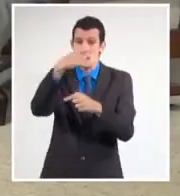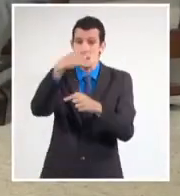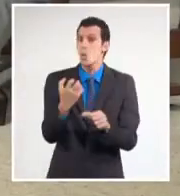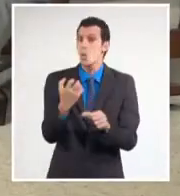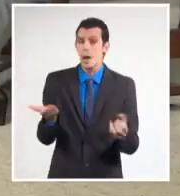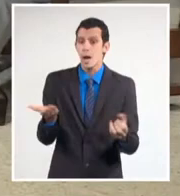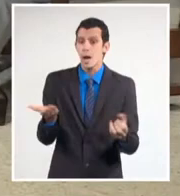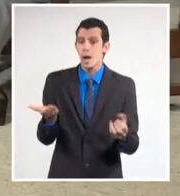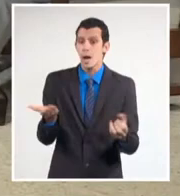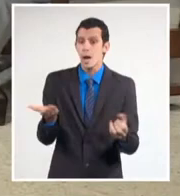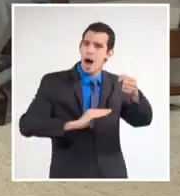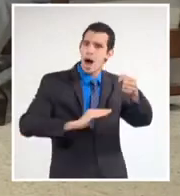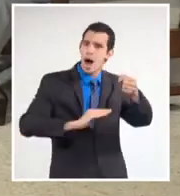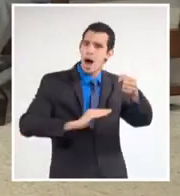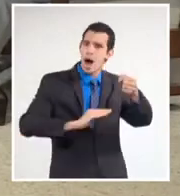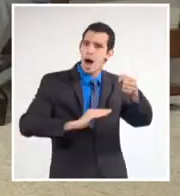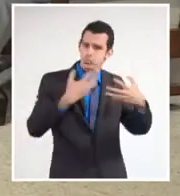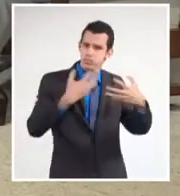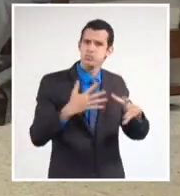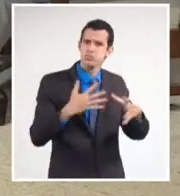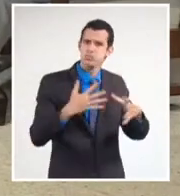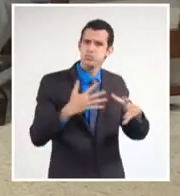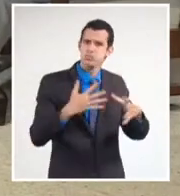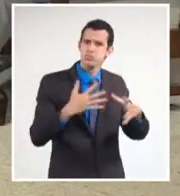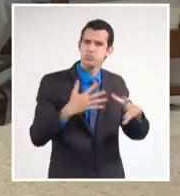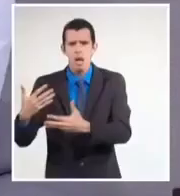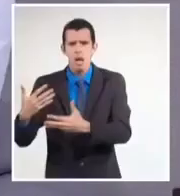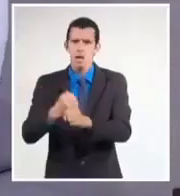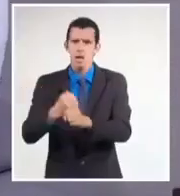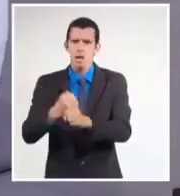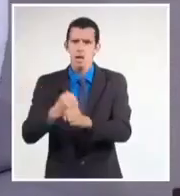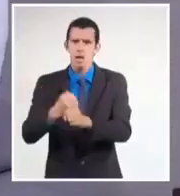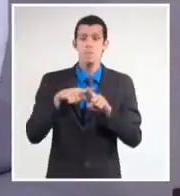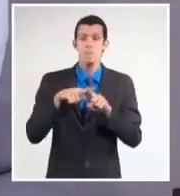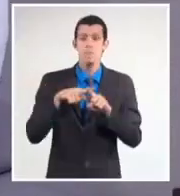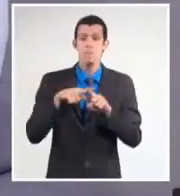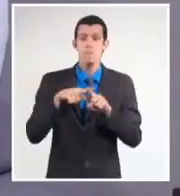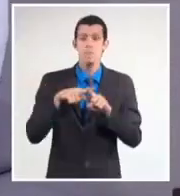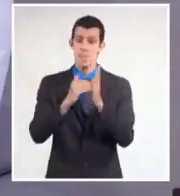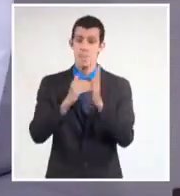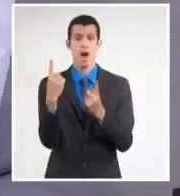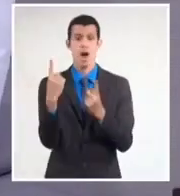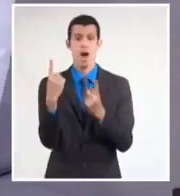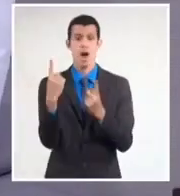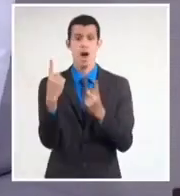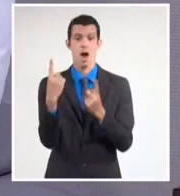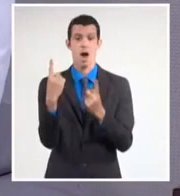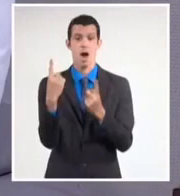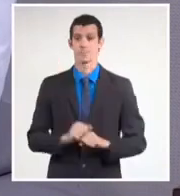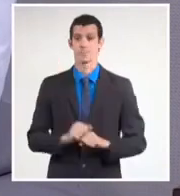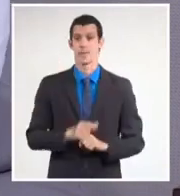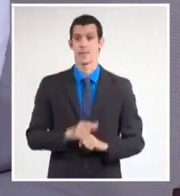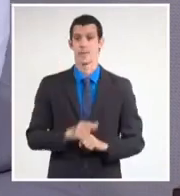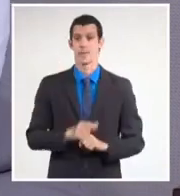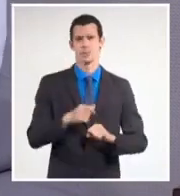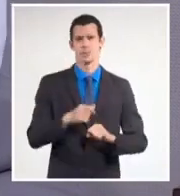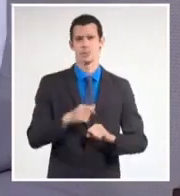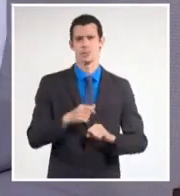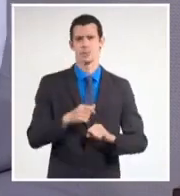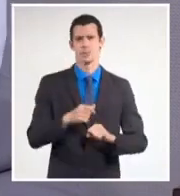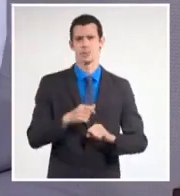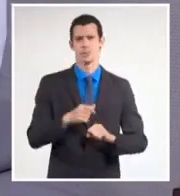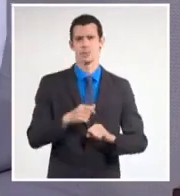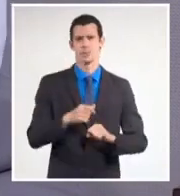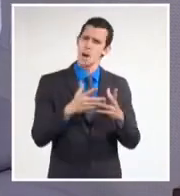mundo azucarero, que no se forma en 2 días, que es como el relojero que te dice, ahí está, este es el